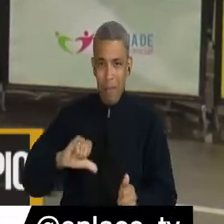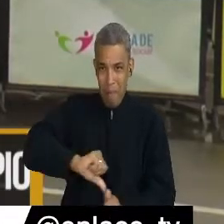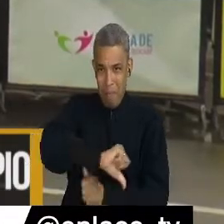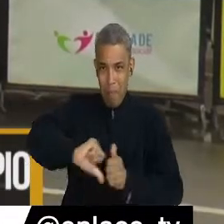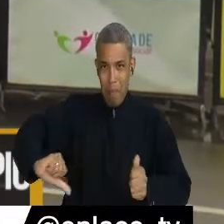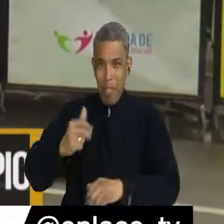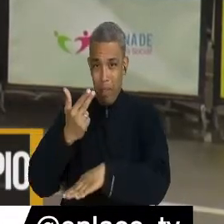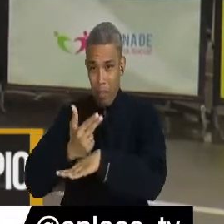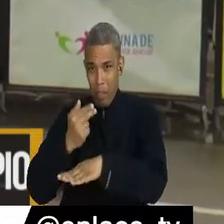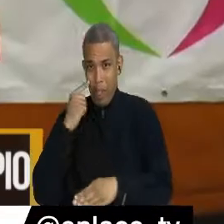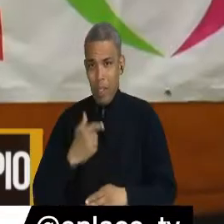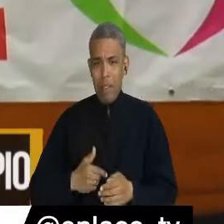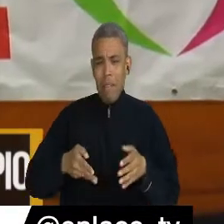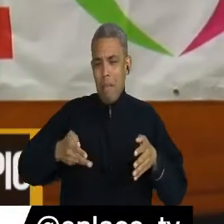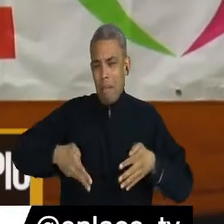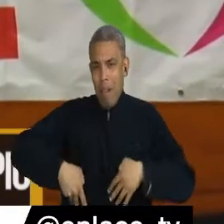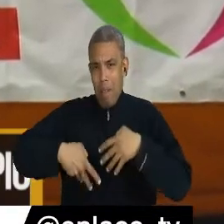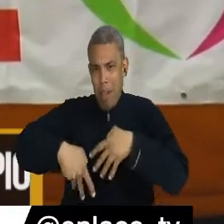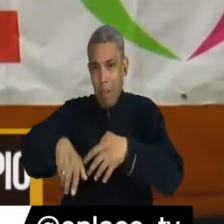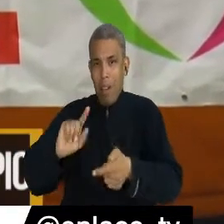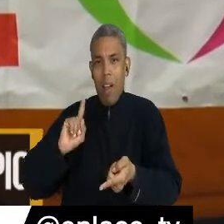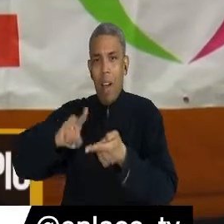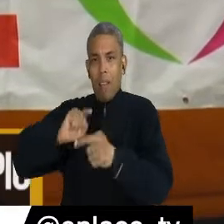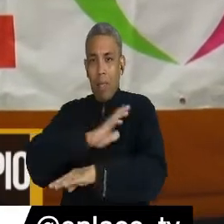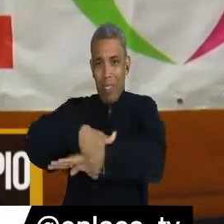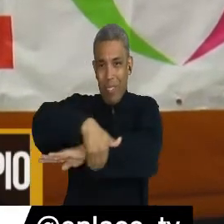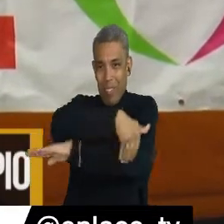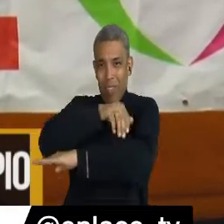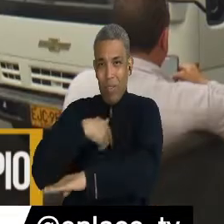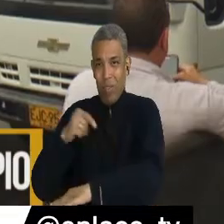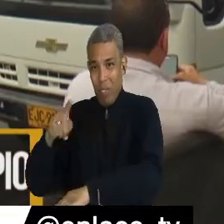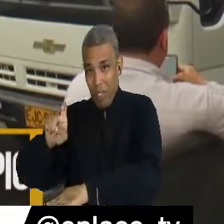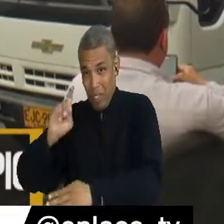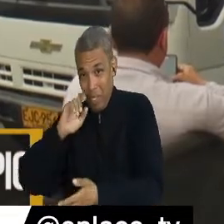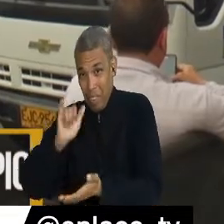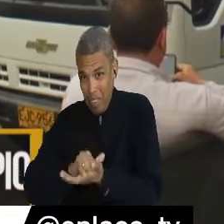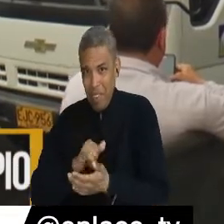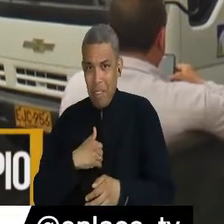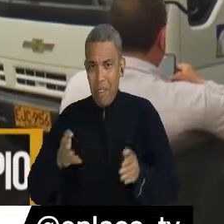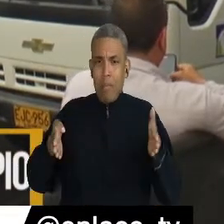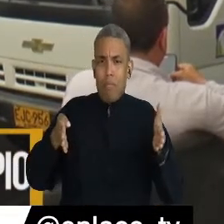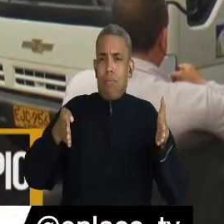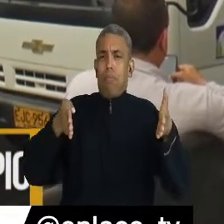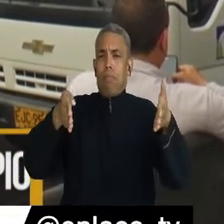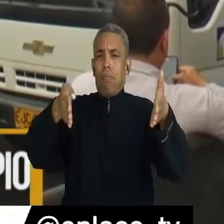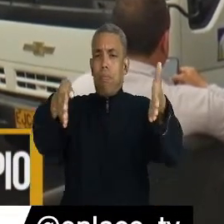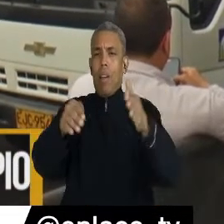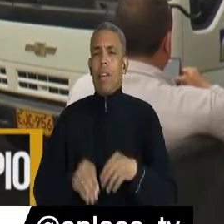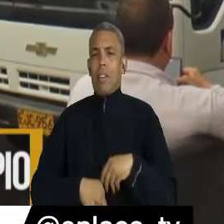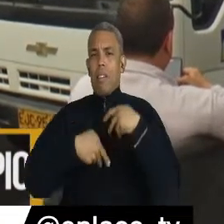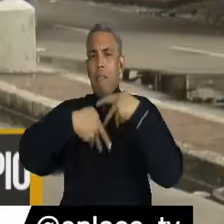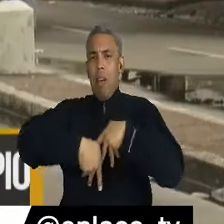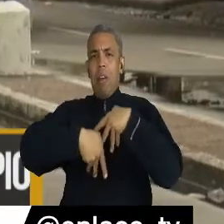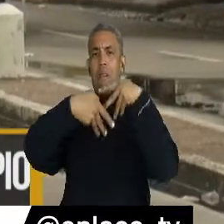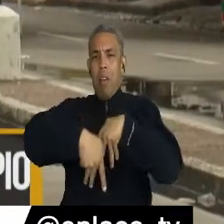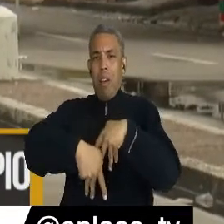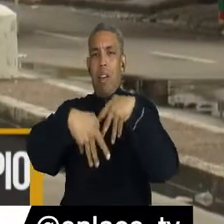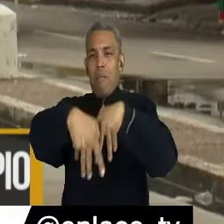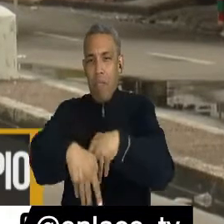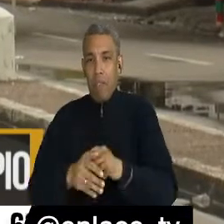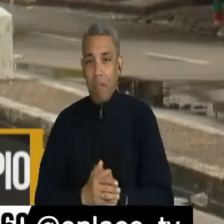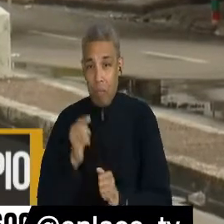Carrera 16 y a lo largo de la Avenida del Ferrocarril, sentido oriente-occidente, será el recorrido de este desfile cívico-cultural. Aquí, justo en la